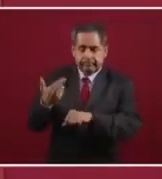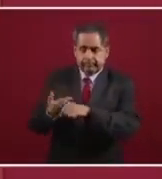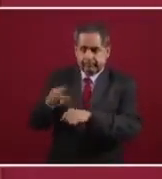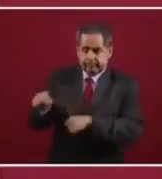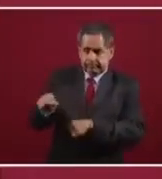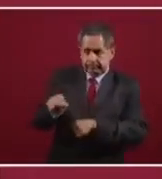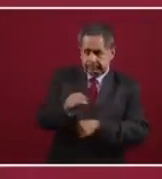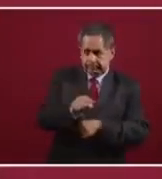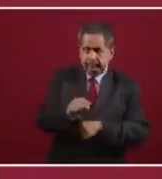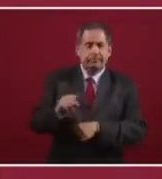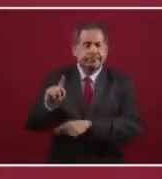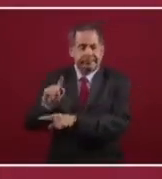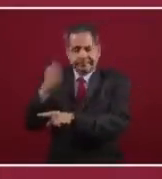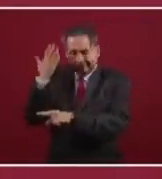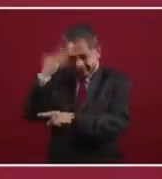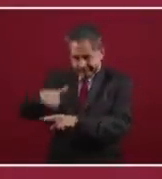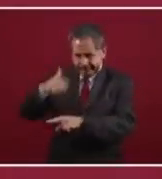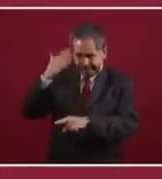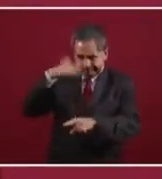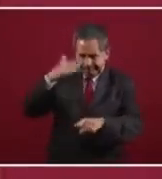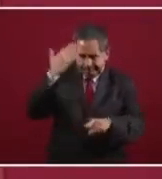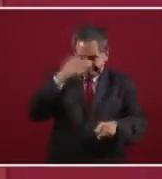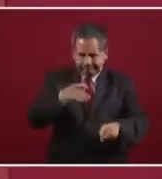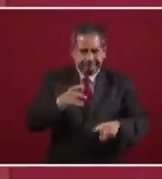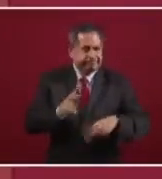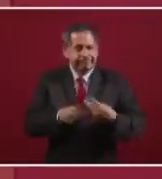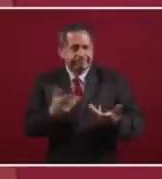secretarías pues saben qué hacer.